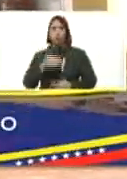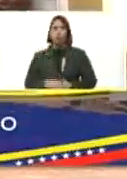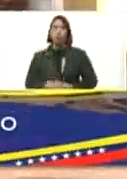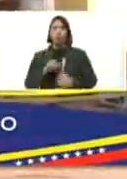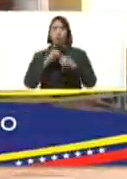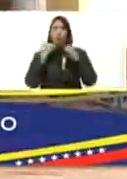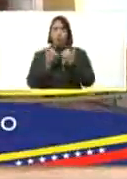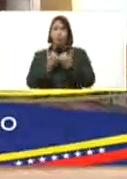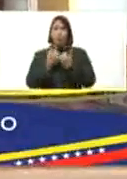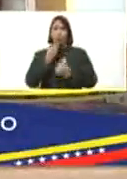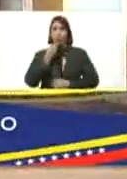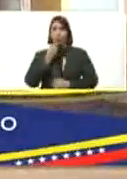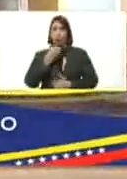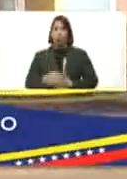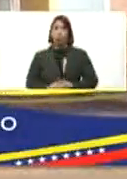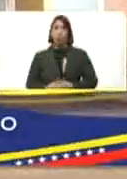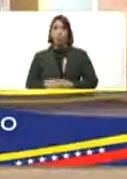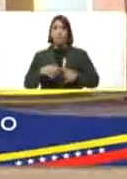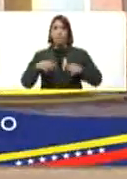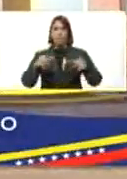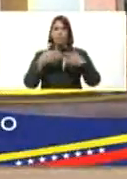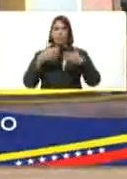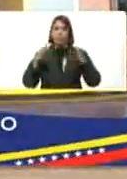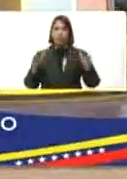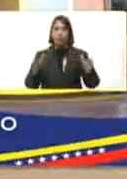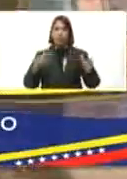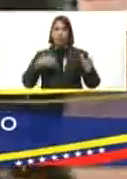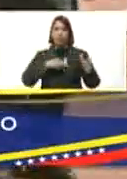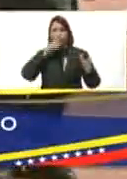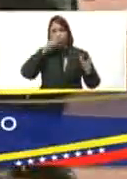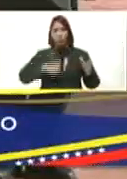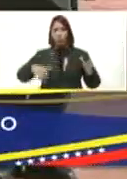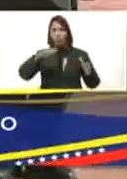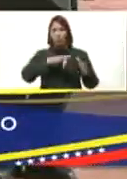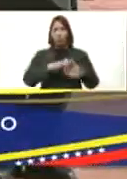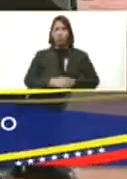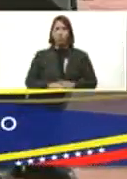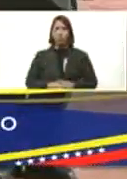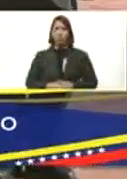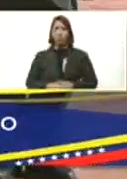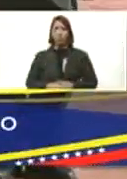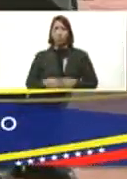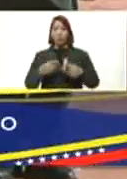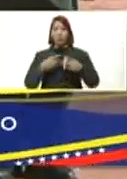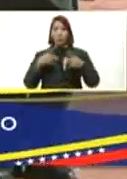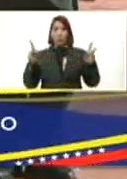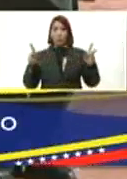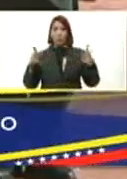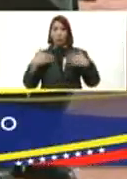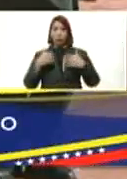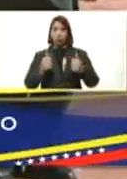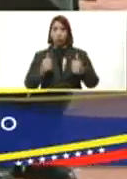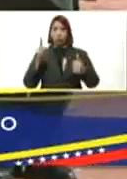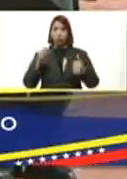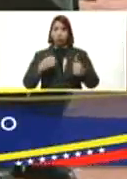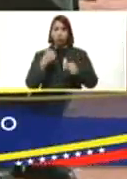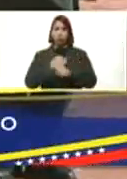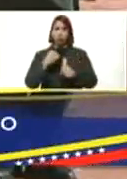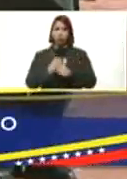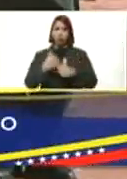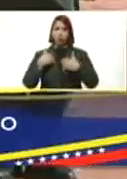sala, comedor, un espacio amplio para que nuestro pueblo del sector público, seguridad, obrero